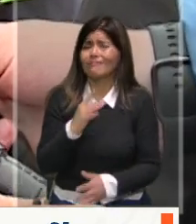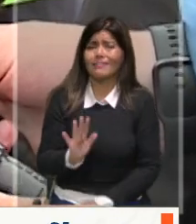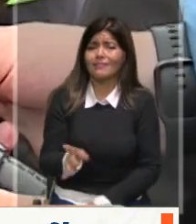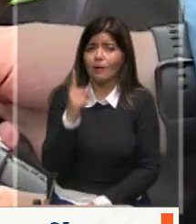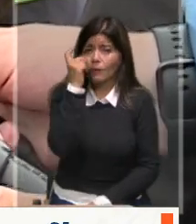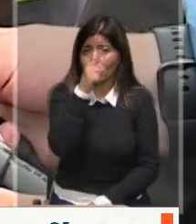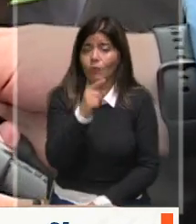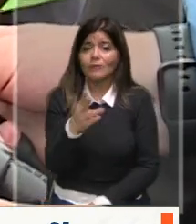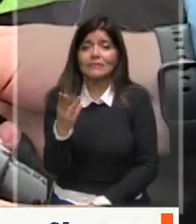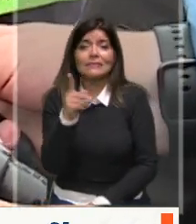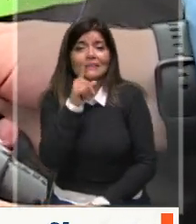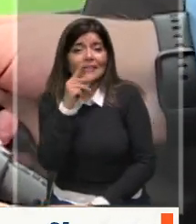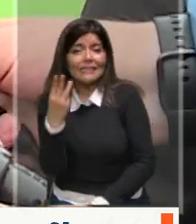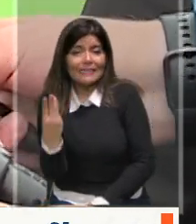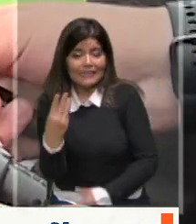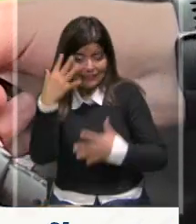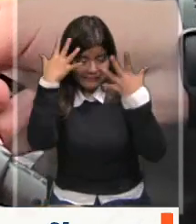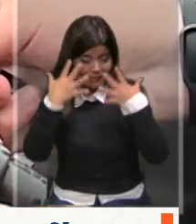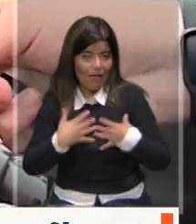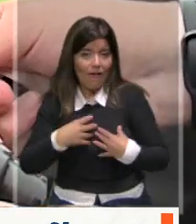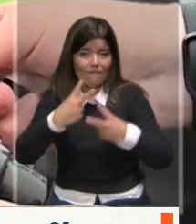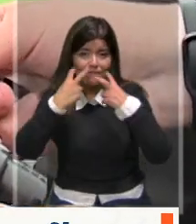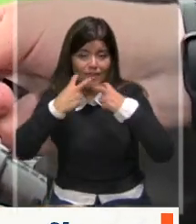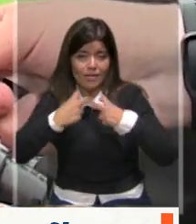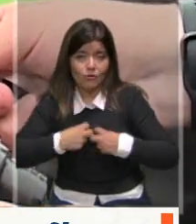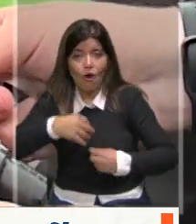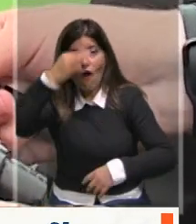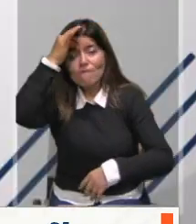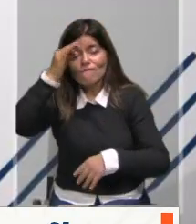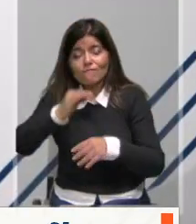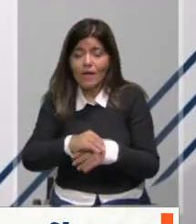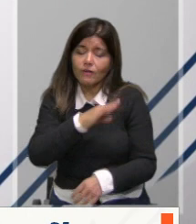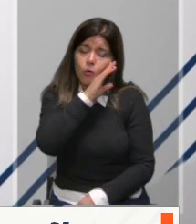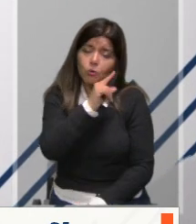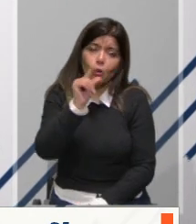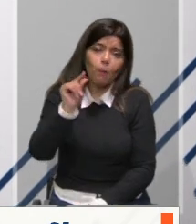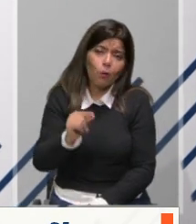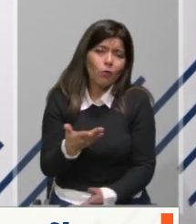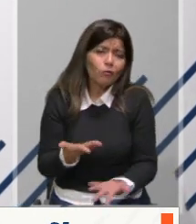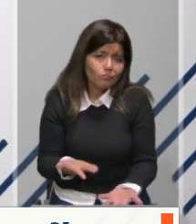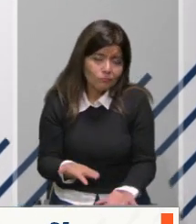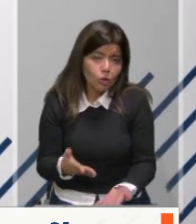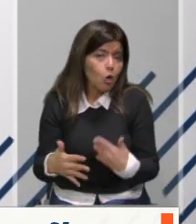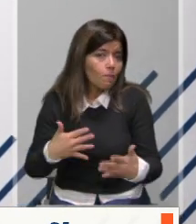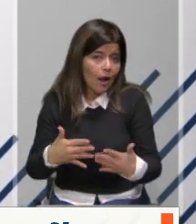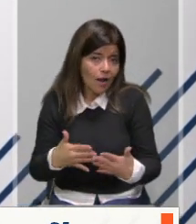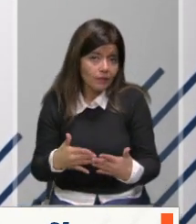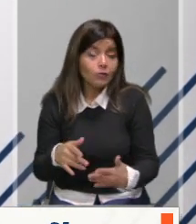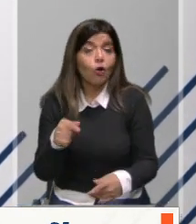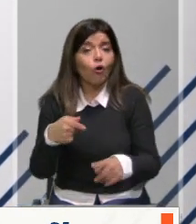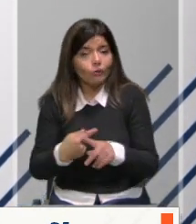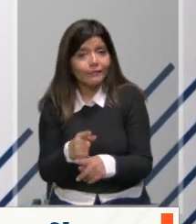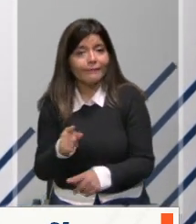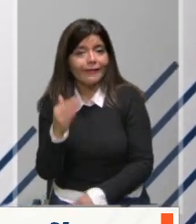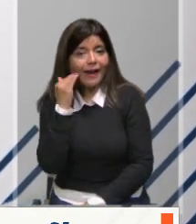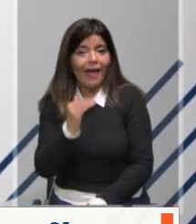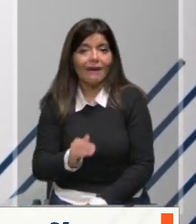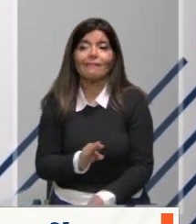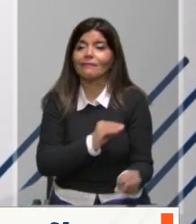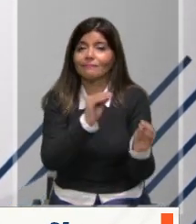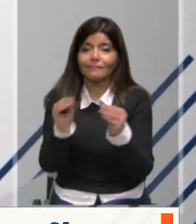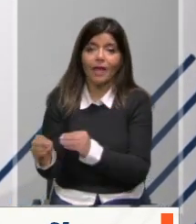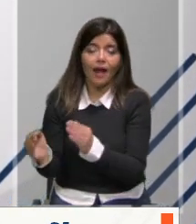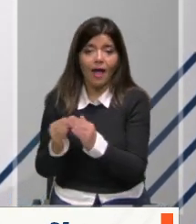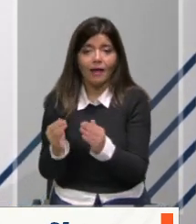tiene 3 virus en el organismo, está con fiebre, está decaída y ha dormido poco. Nuevamente Isabela fue dada de alta. Sus síntomas no